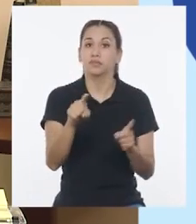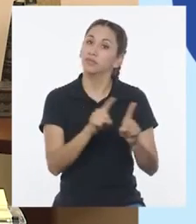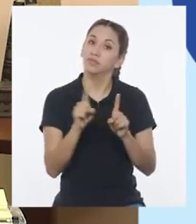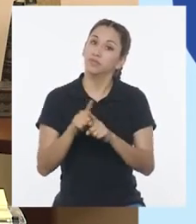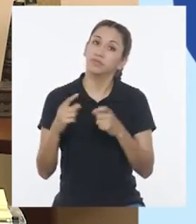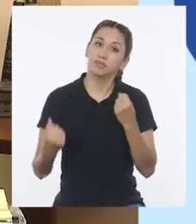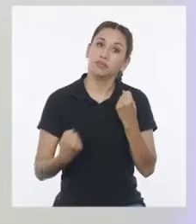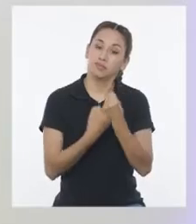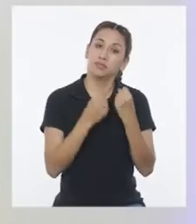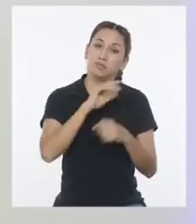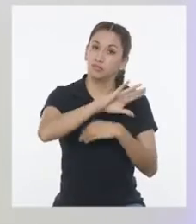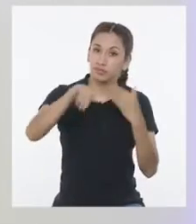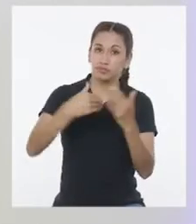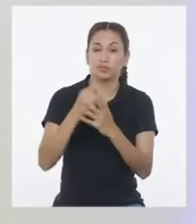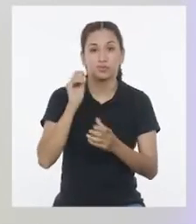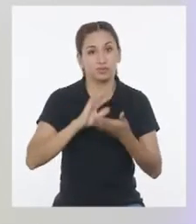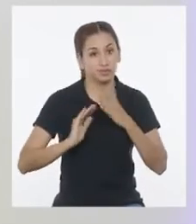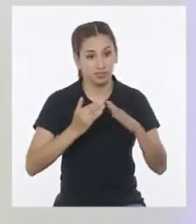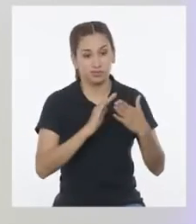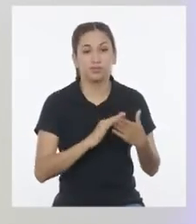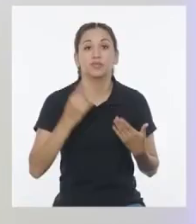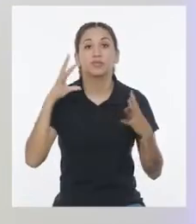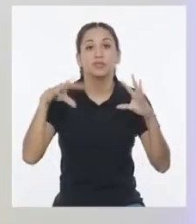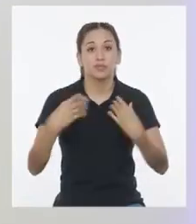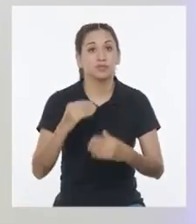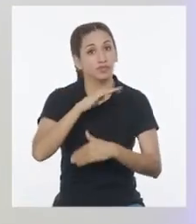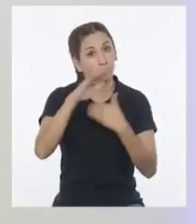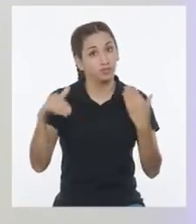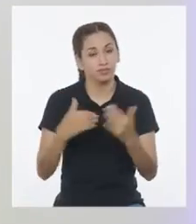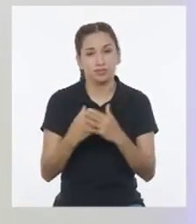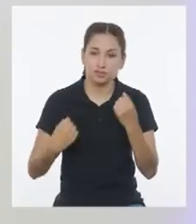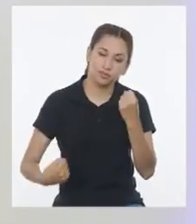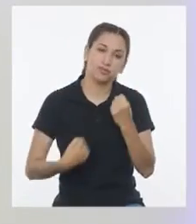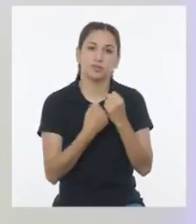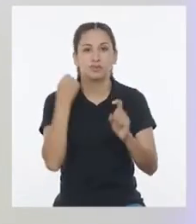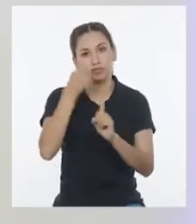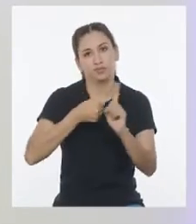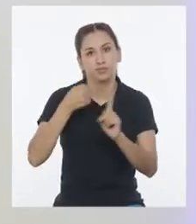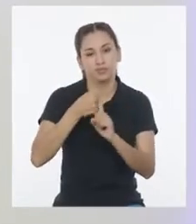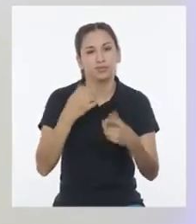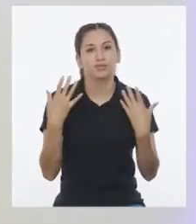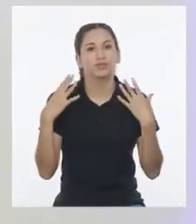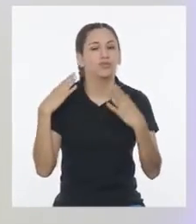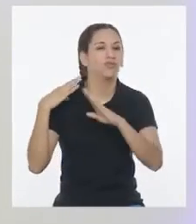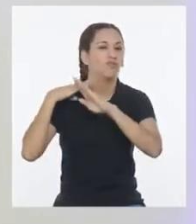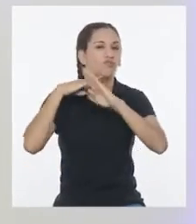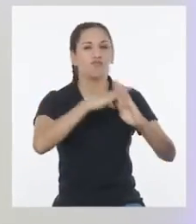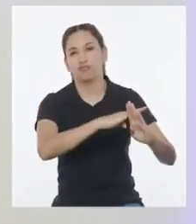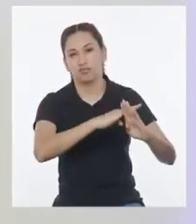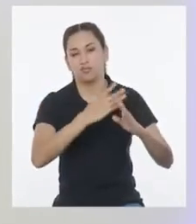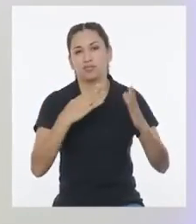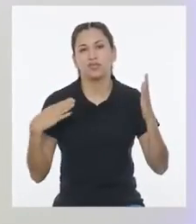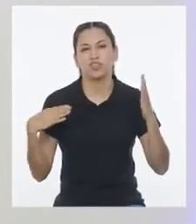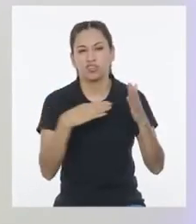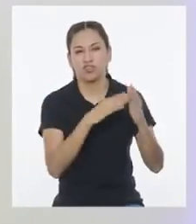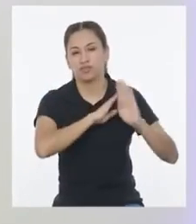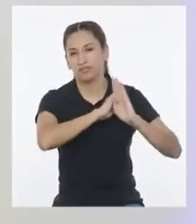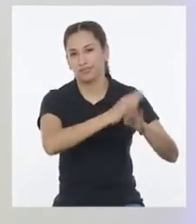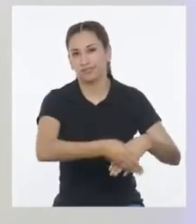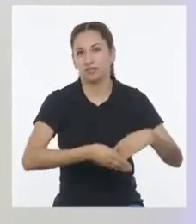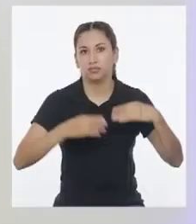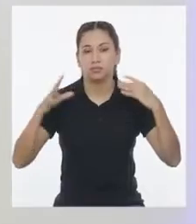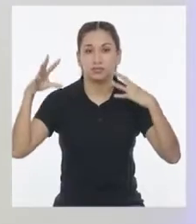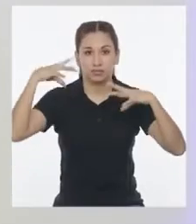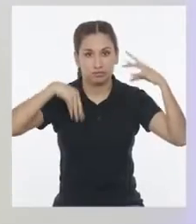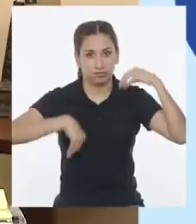ronda con ellos. Y eso también fomenta la participación de los demás ciudadanos, pues todas y todos damos una mano en la lucha contra